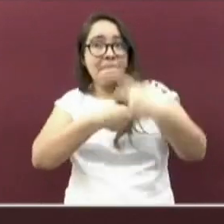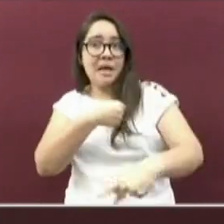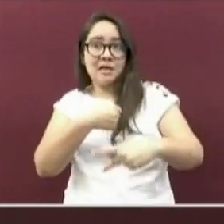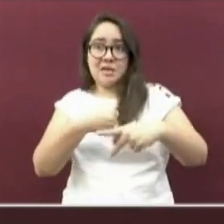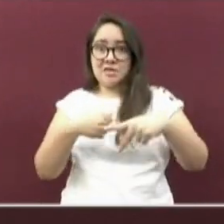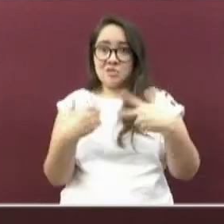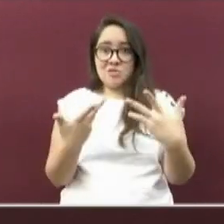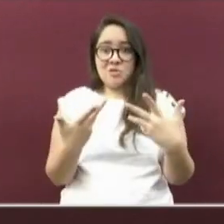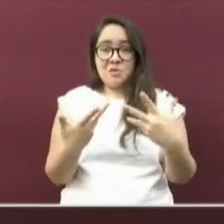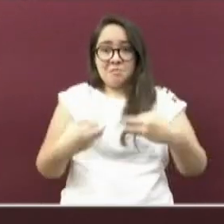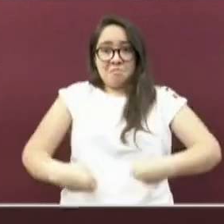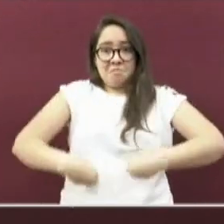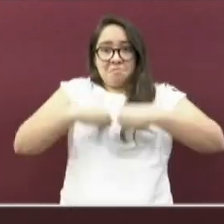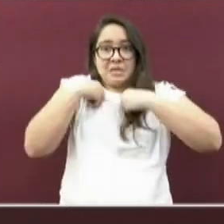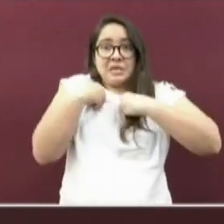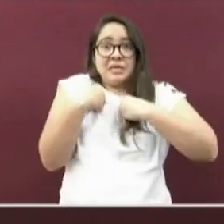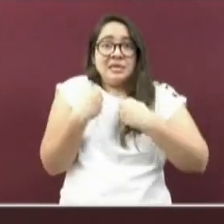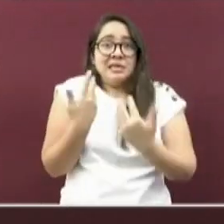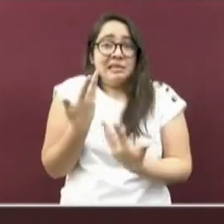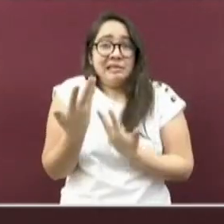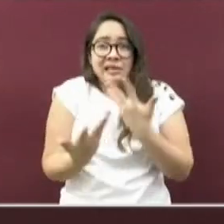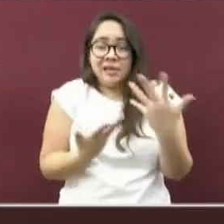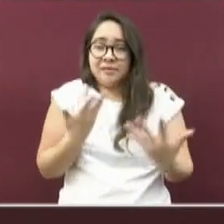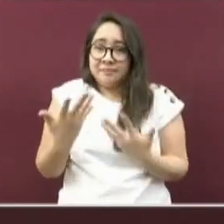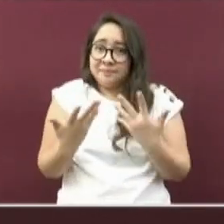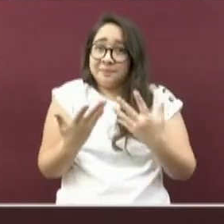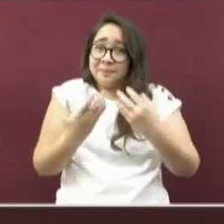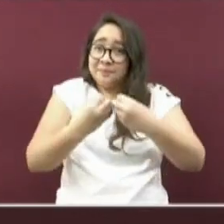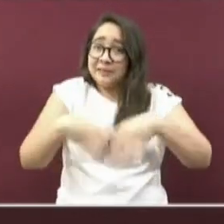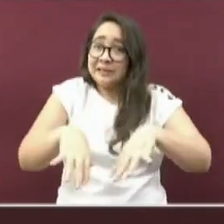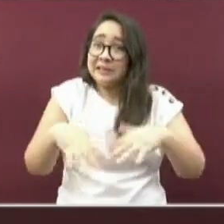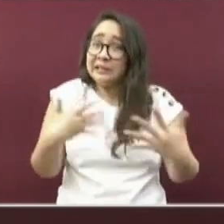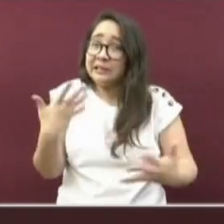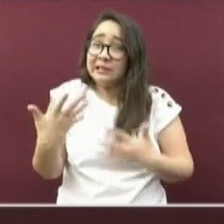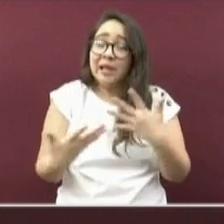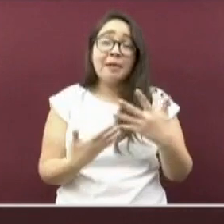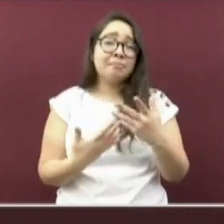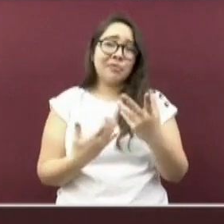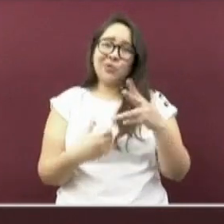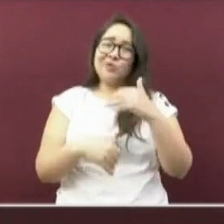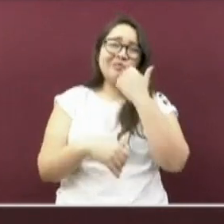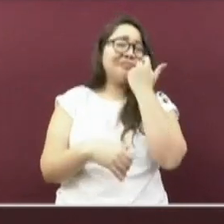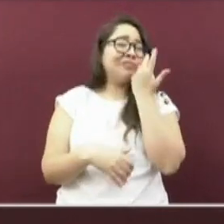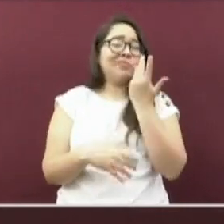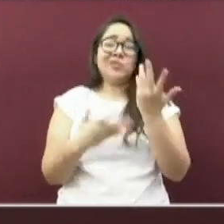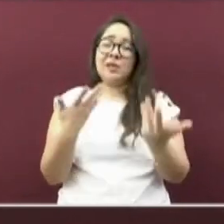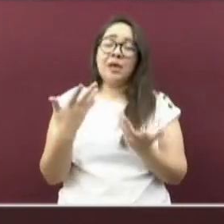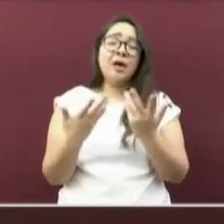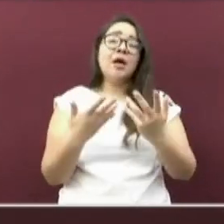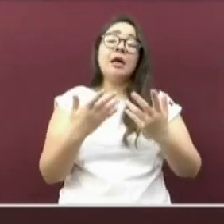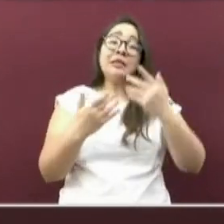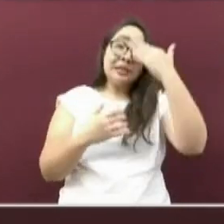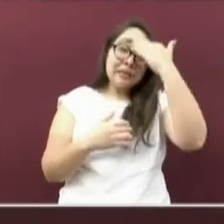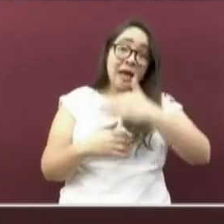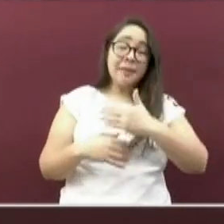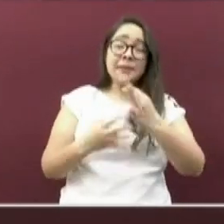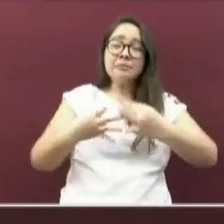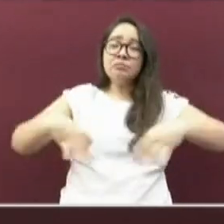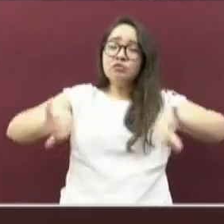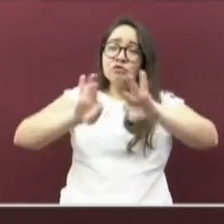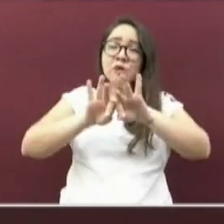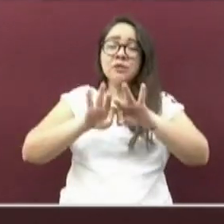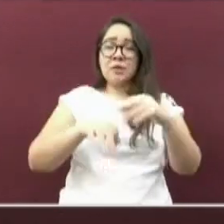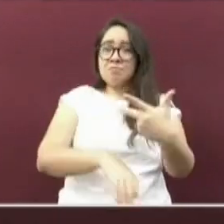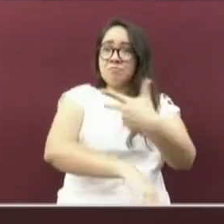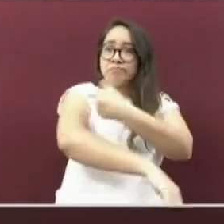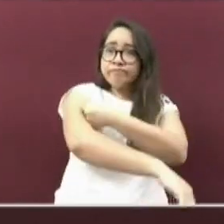eso. Y como en cada conferencia les hacemos hincapié, le recordamos la importancia de la vacunación